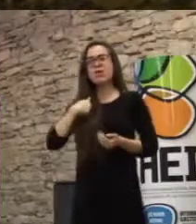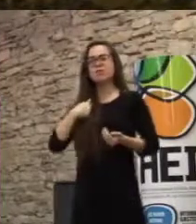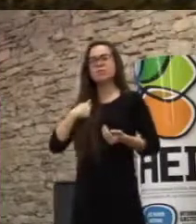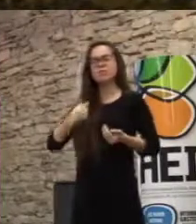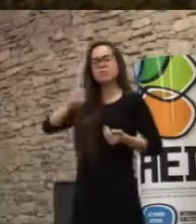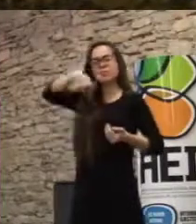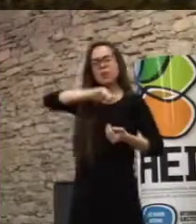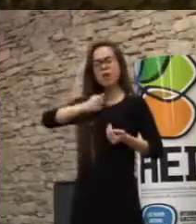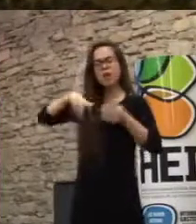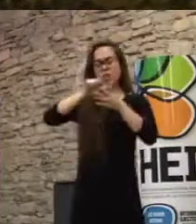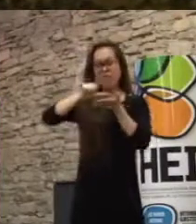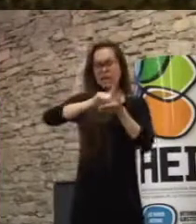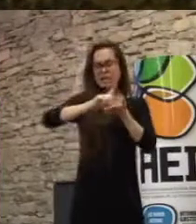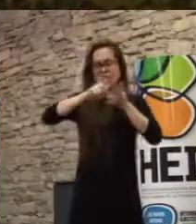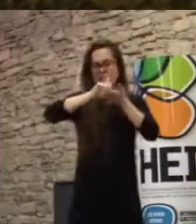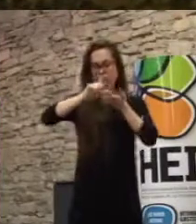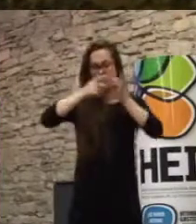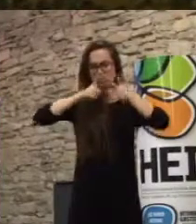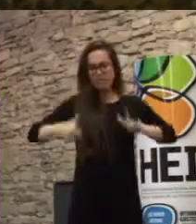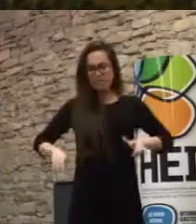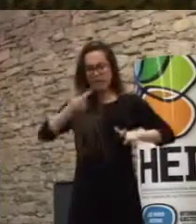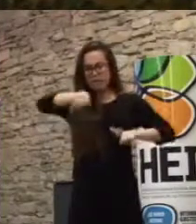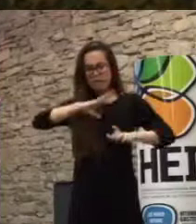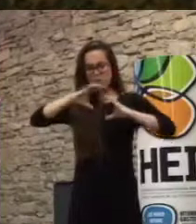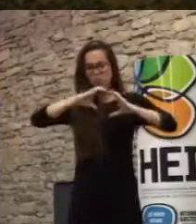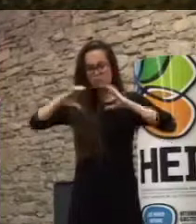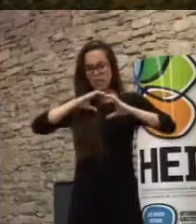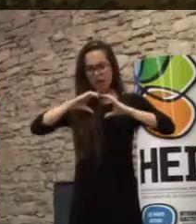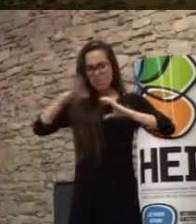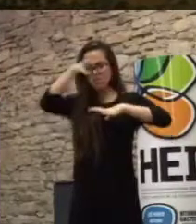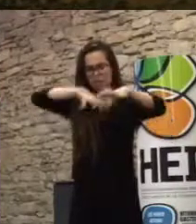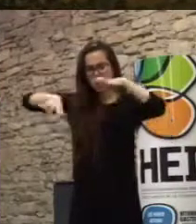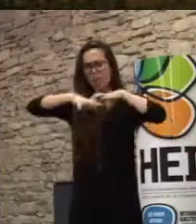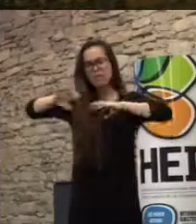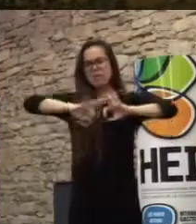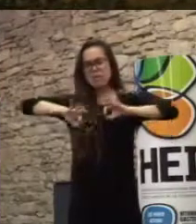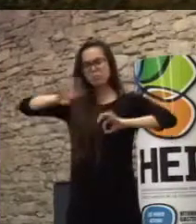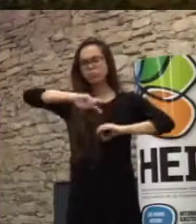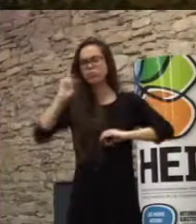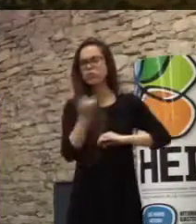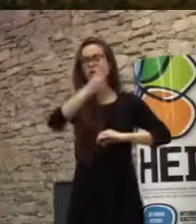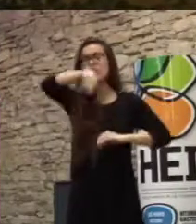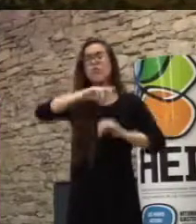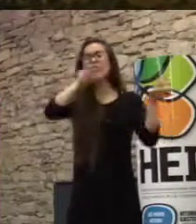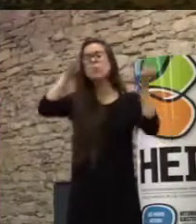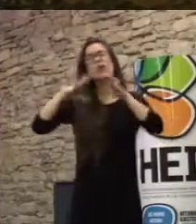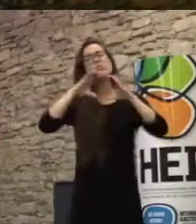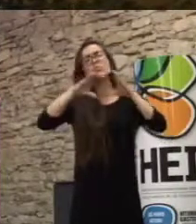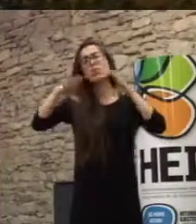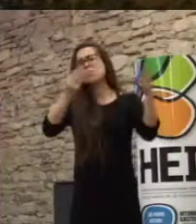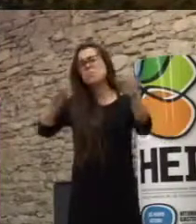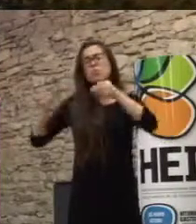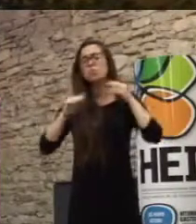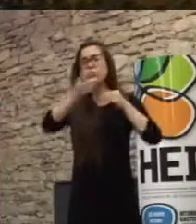programación neurolingüística inteligencia emocional comunicación asertiva comunicación teatral pues todas las cosas de comunicación que yo había hecho para enriquecer la magia